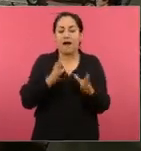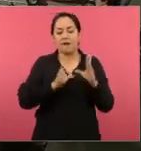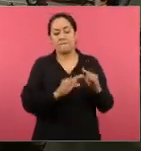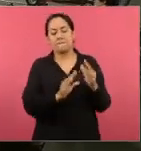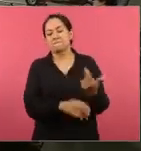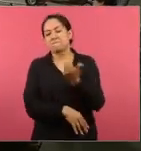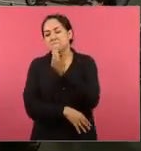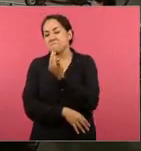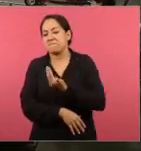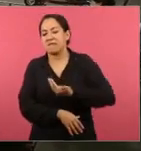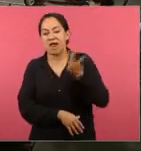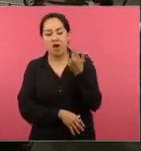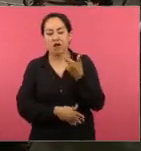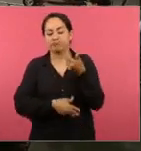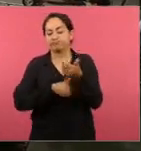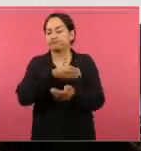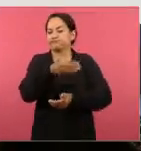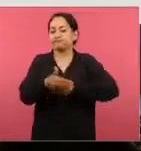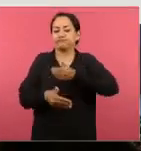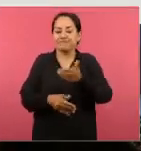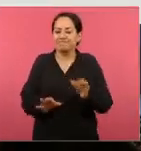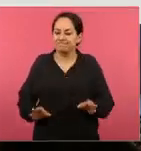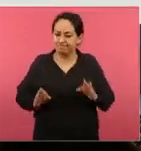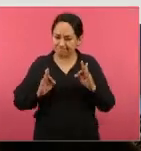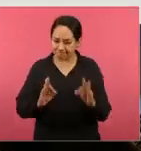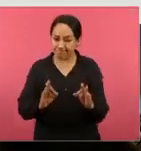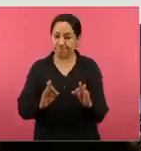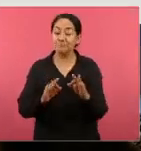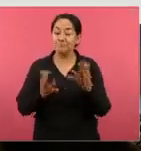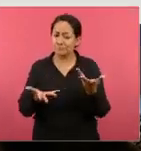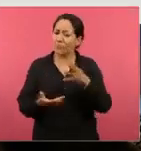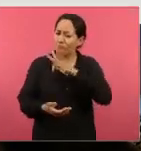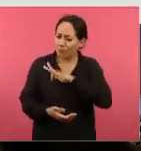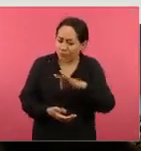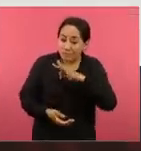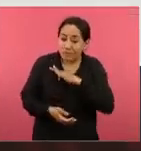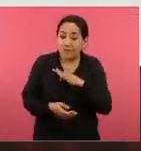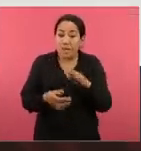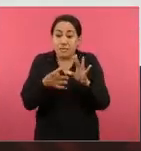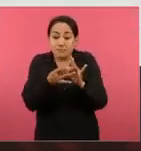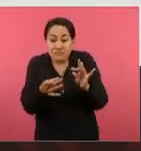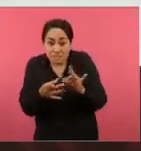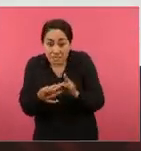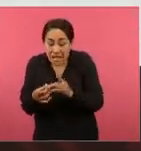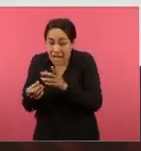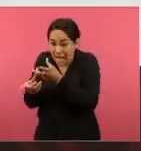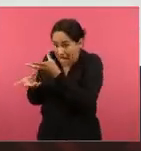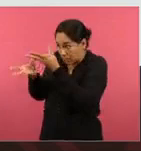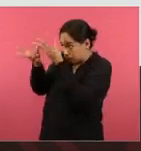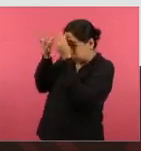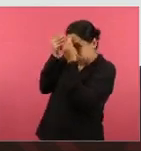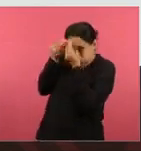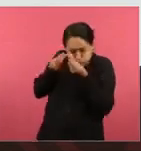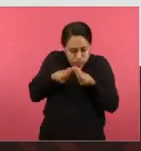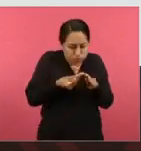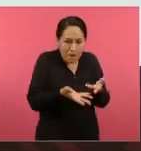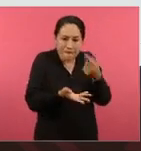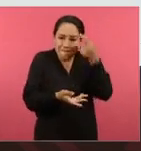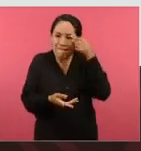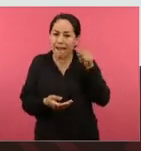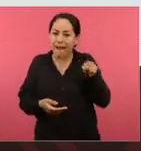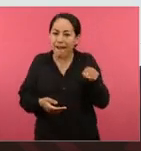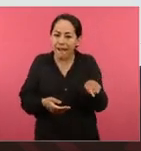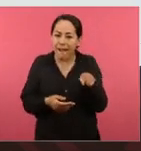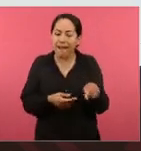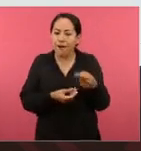continua, tienen la posibilidad de brindar un conocimiento diversificado a los alumnos, se tiene